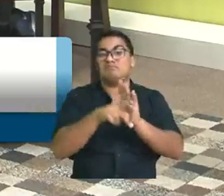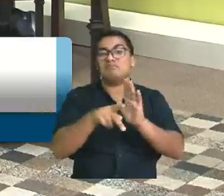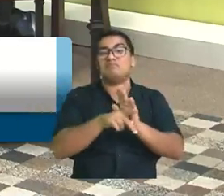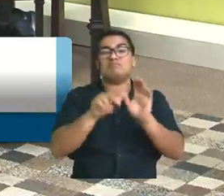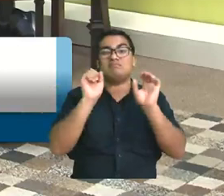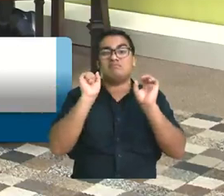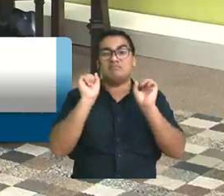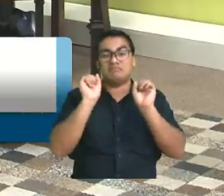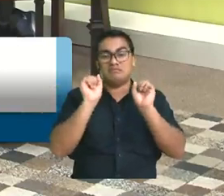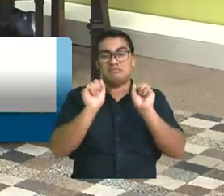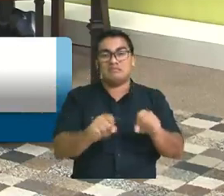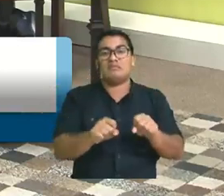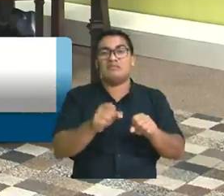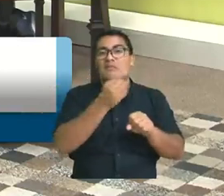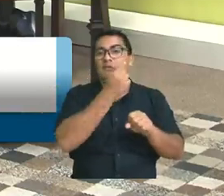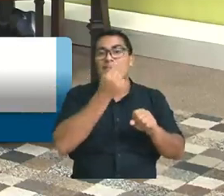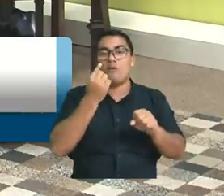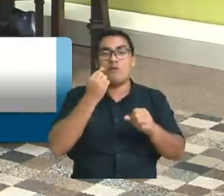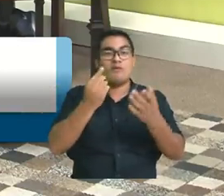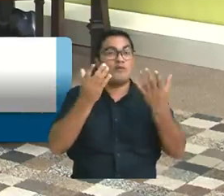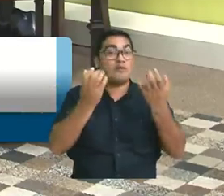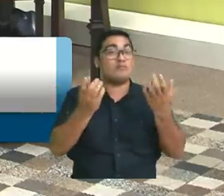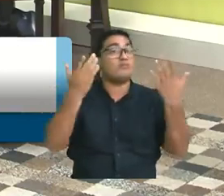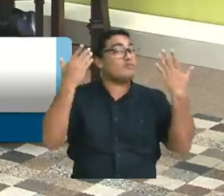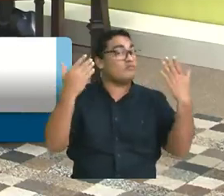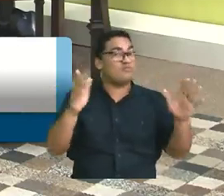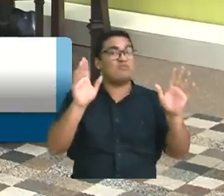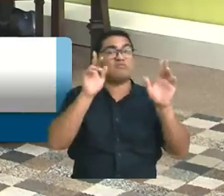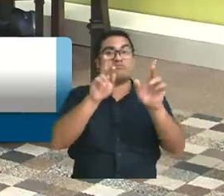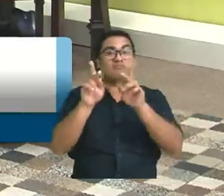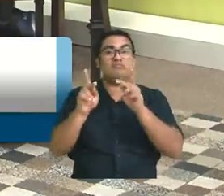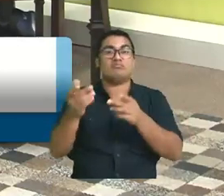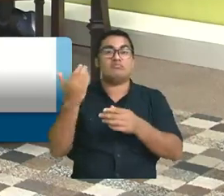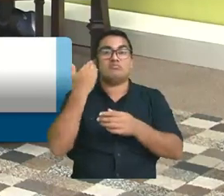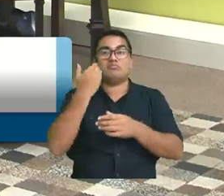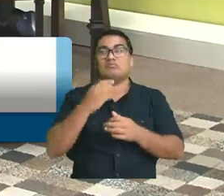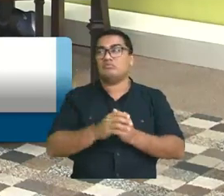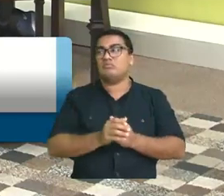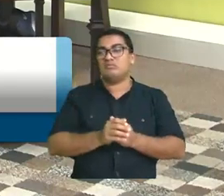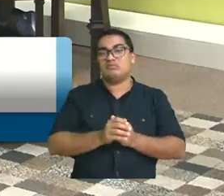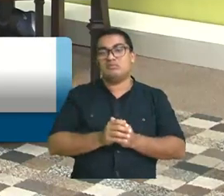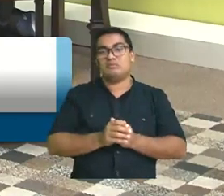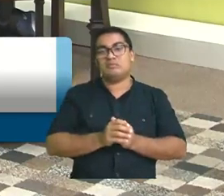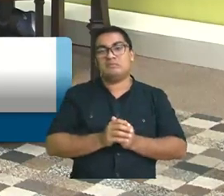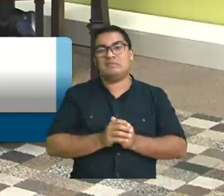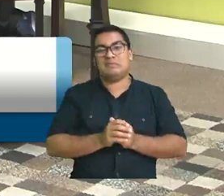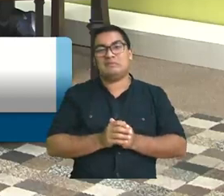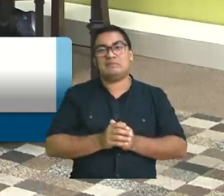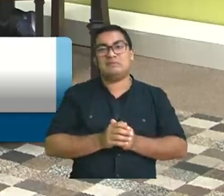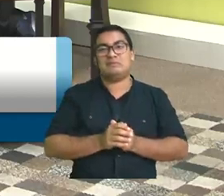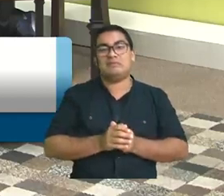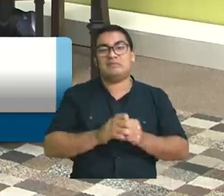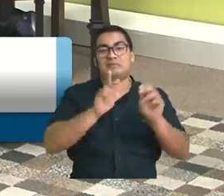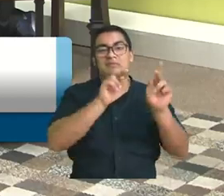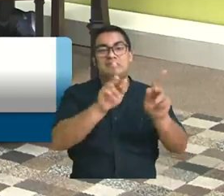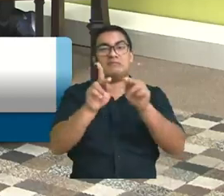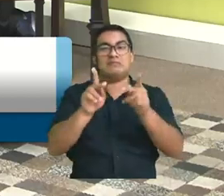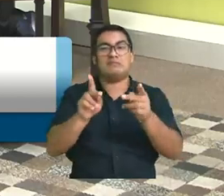no solamente para ojos secos, sino para cualquier patología del globo ocular, porque el